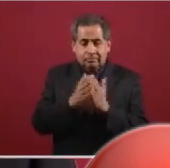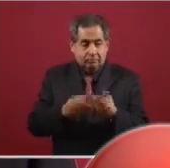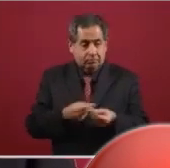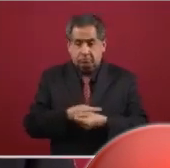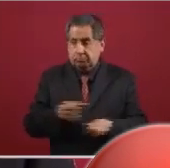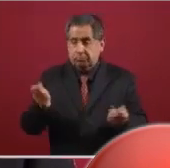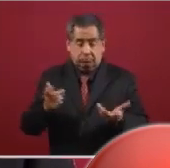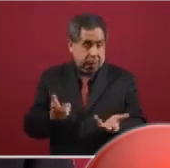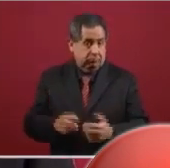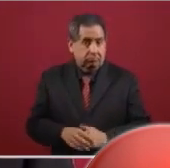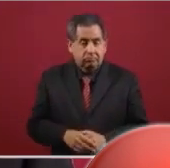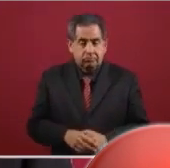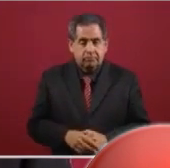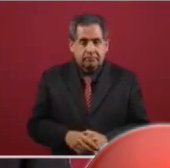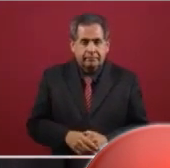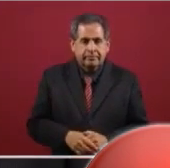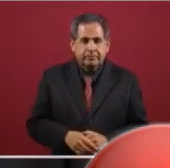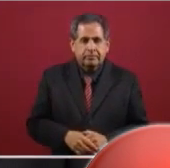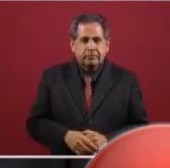libros.